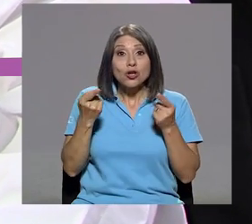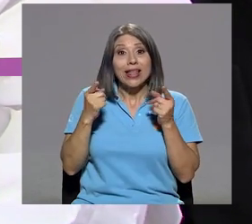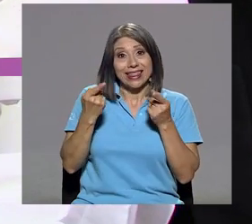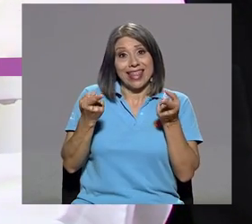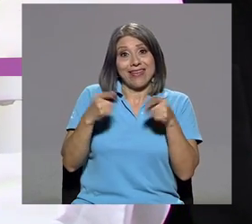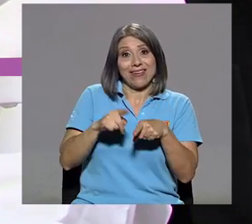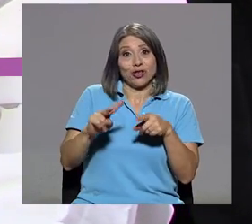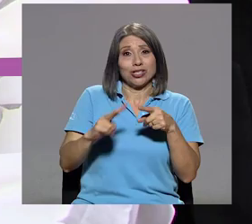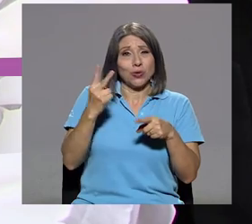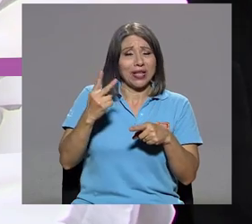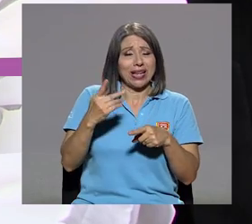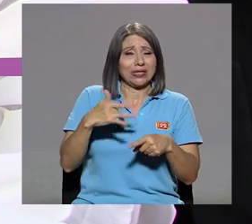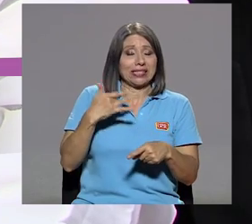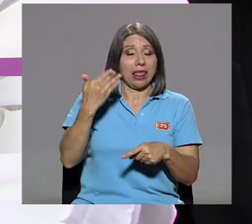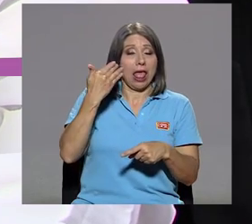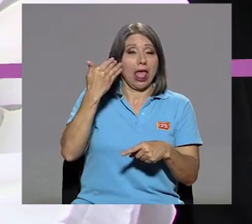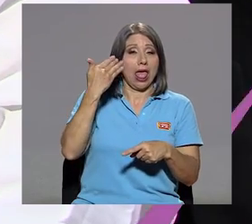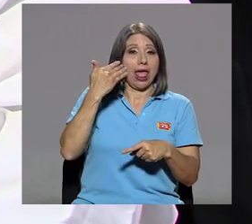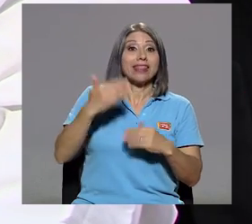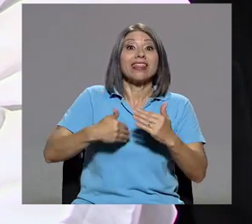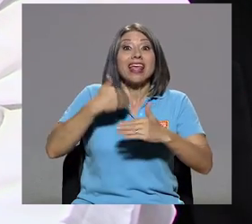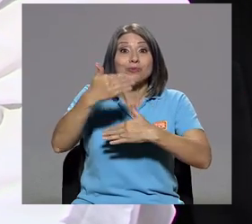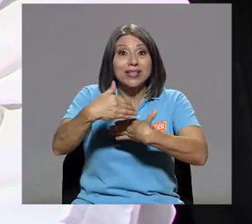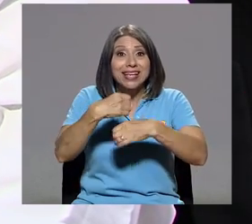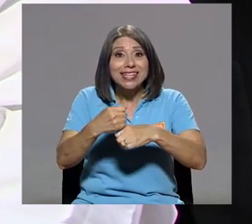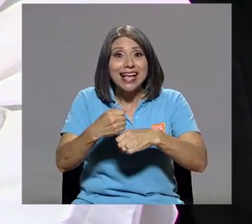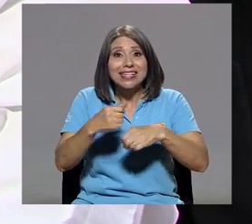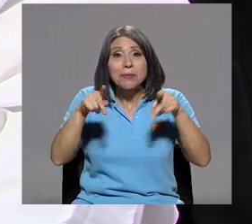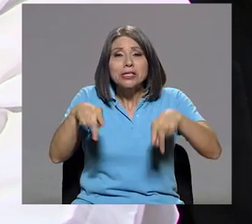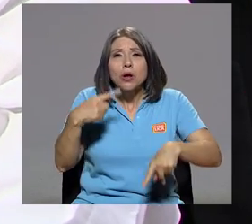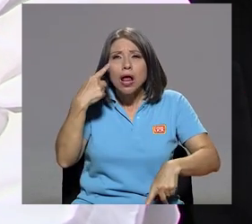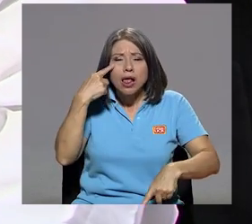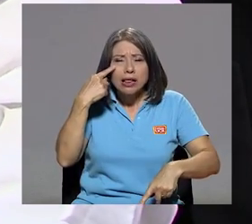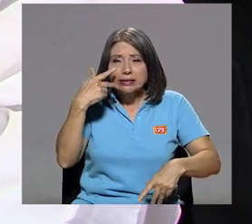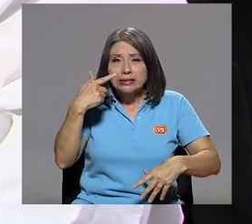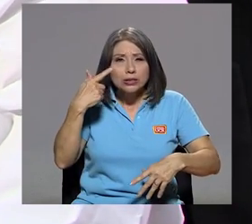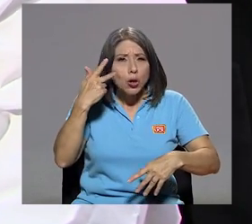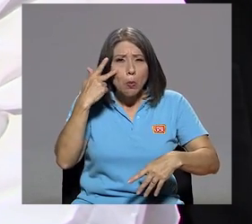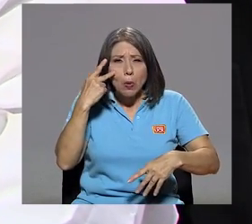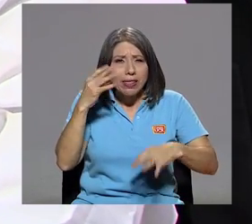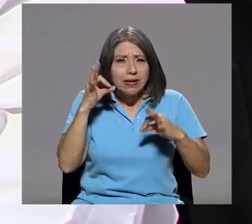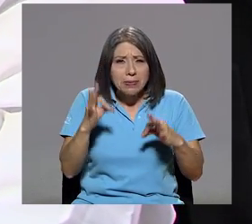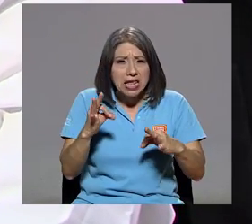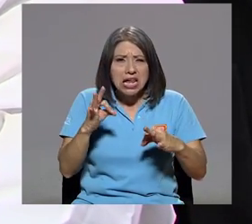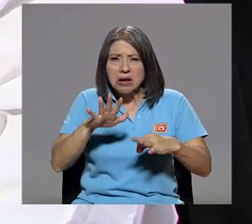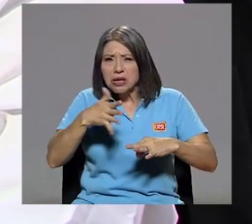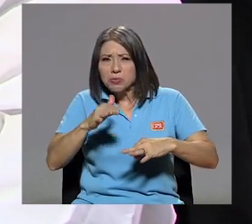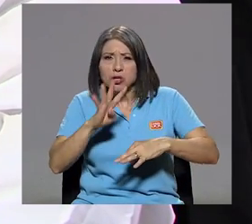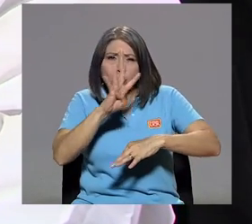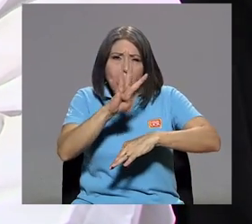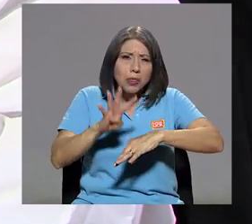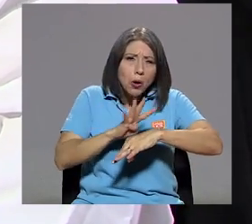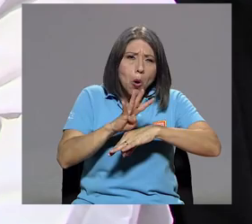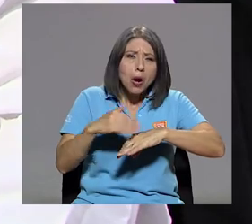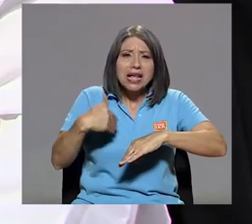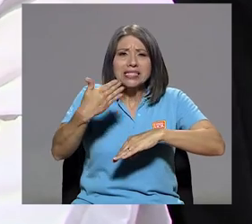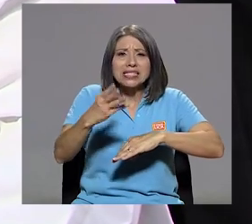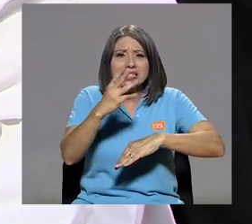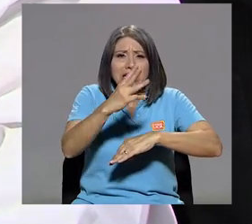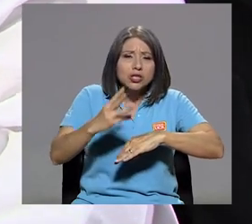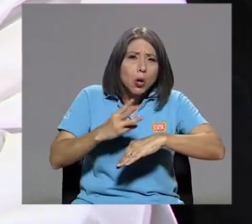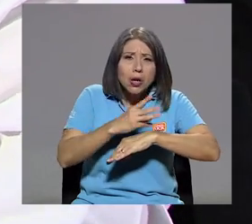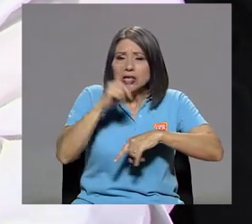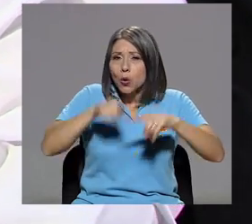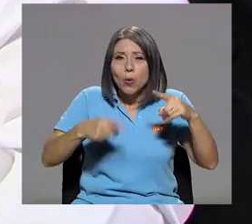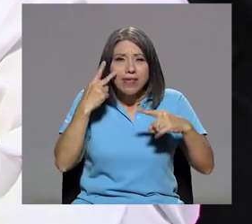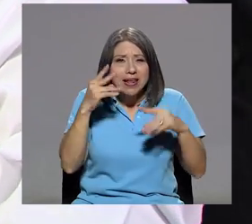efecto secundario incómodo, que es que el paciente queda viendo mal por aproximadamente 4 o 6 horas. Obviamente se le explica para que no se vaya